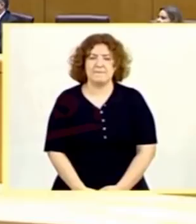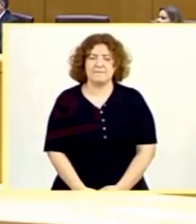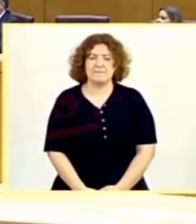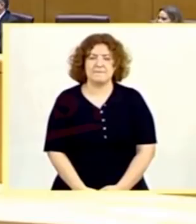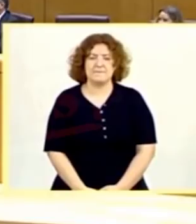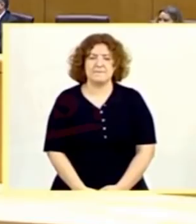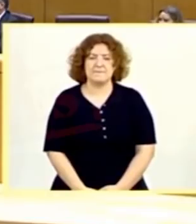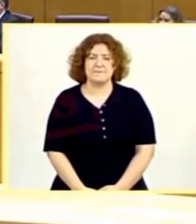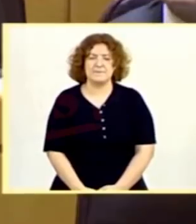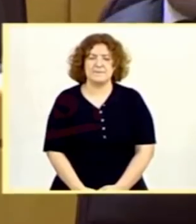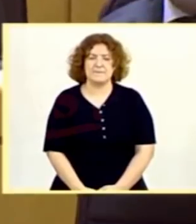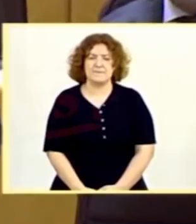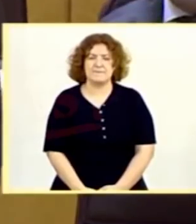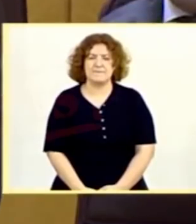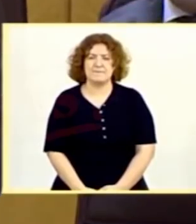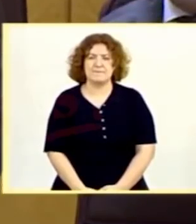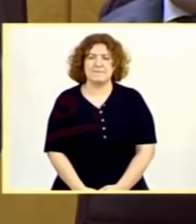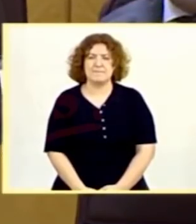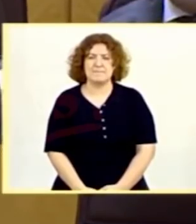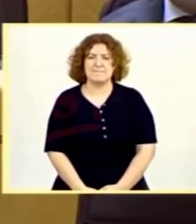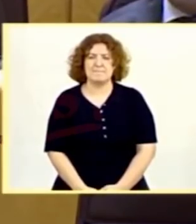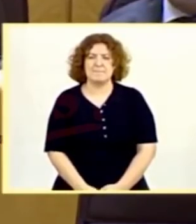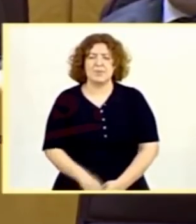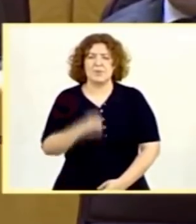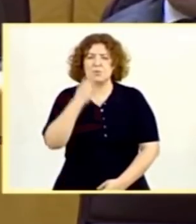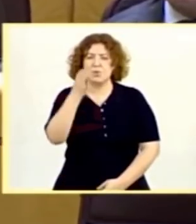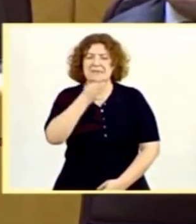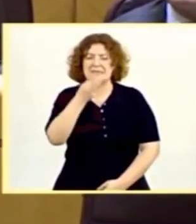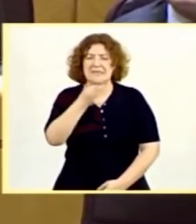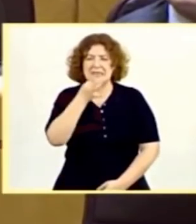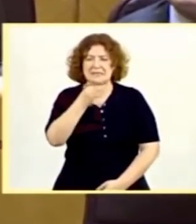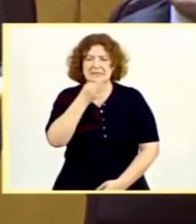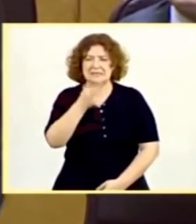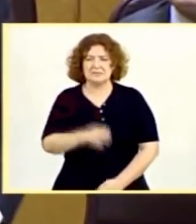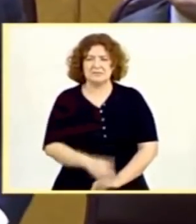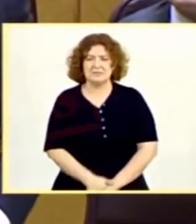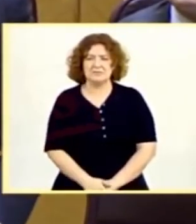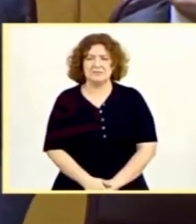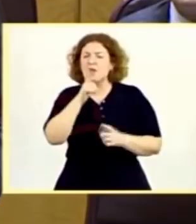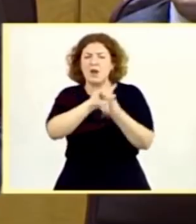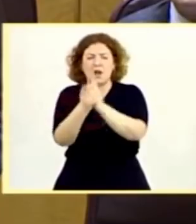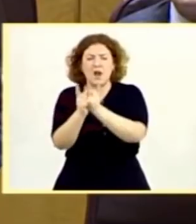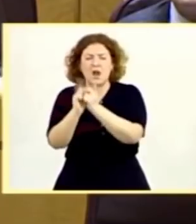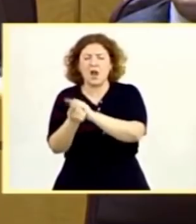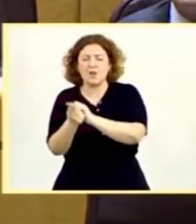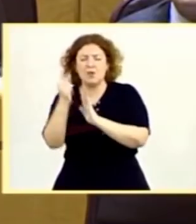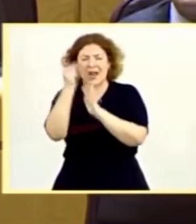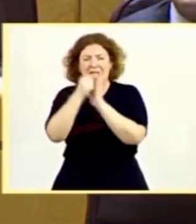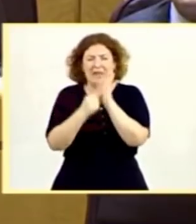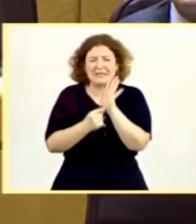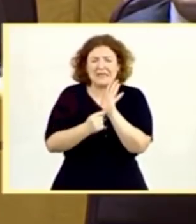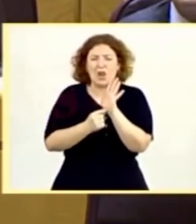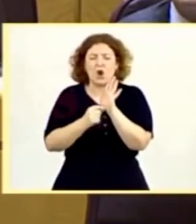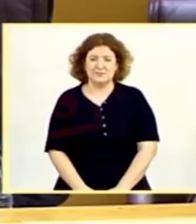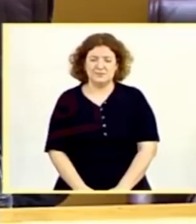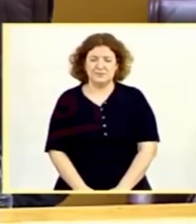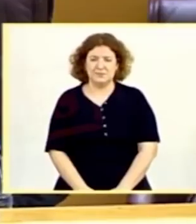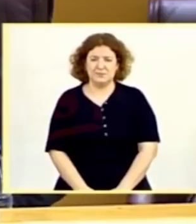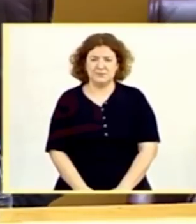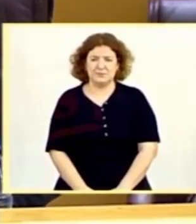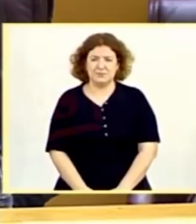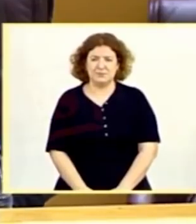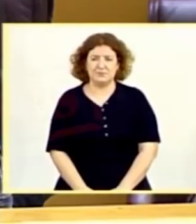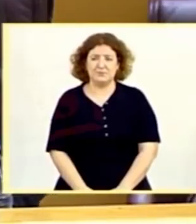y estando transferida la sanidad a las comunidades autónomas, y siendo la Cámara Alta la Cámara representativa de las comunidades